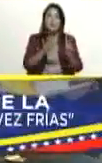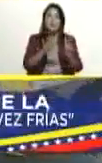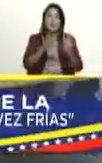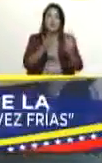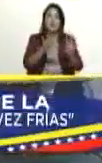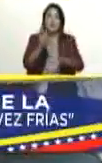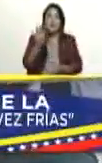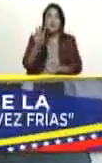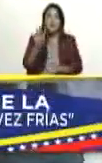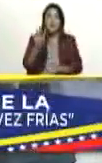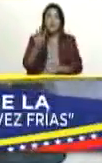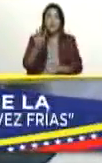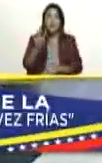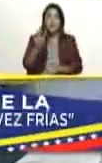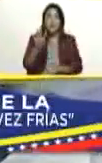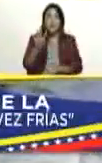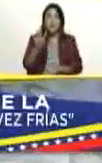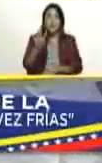42.794